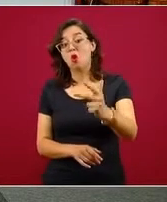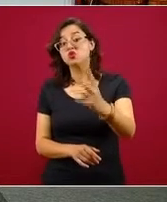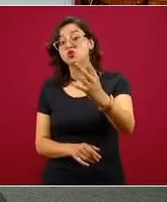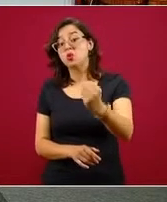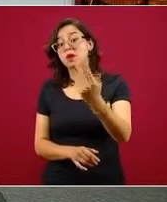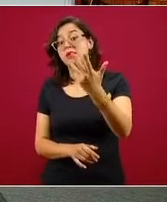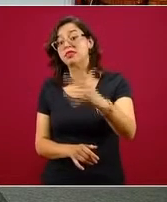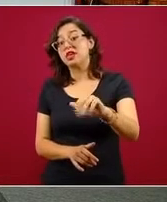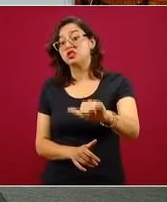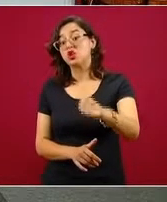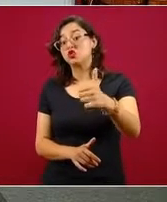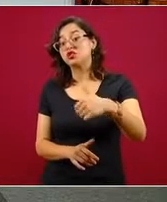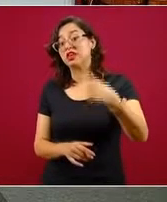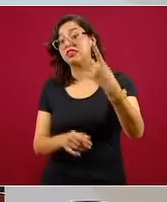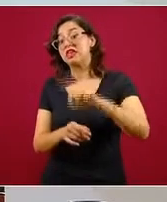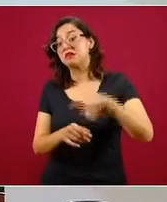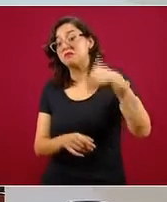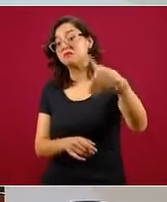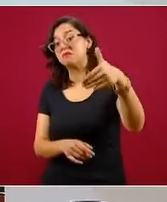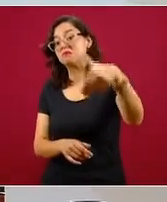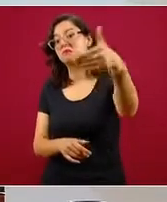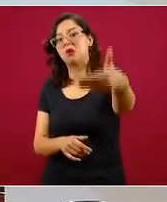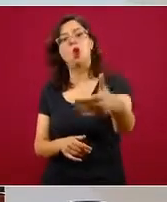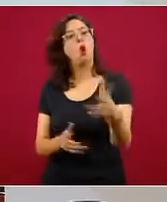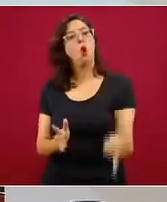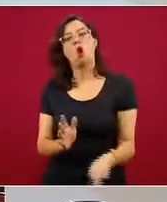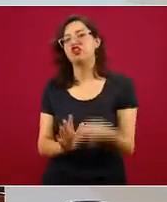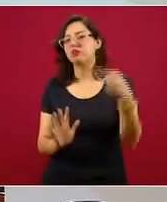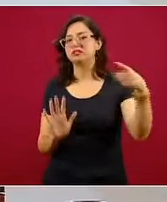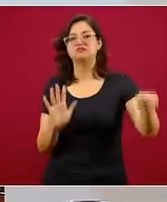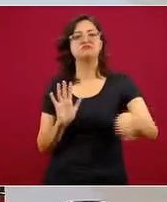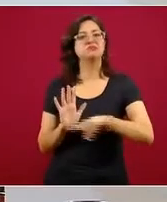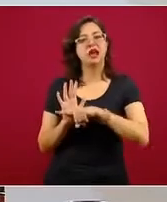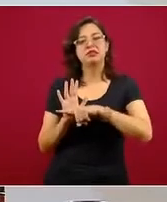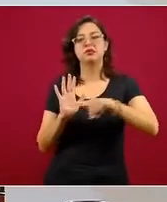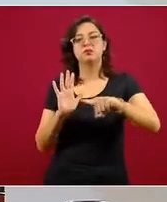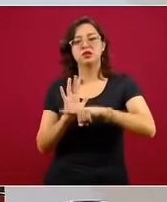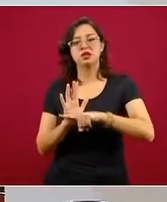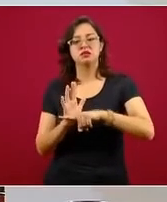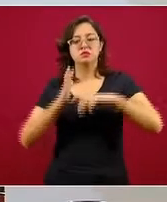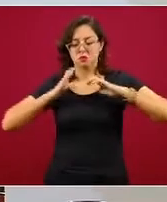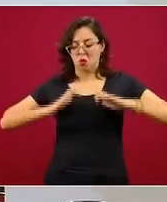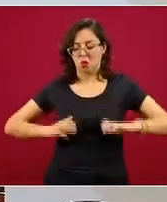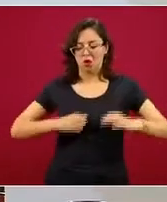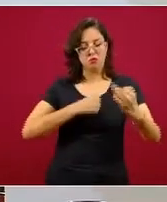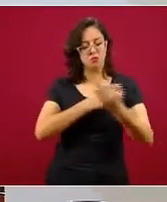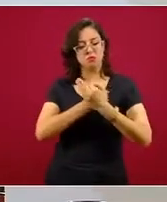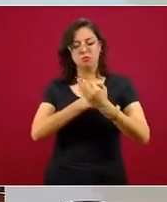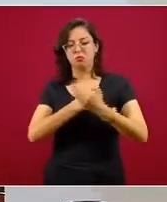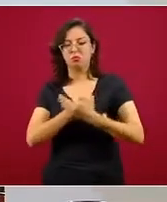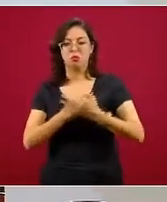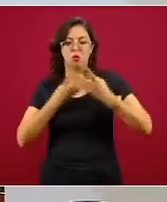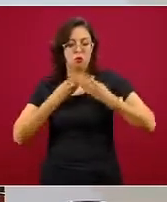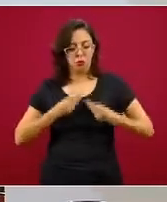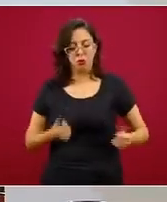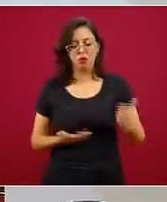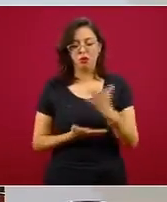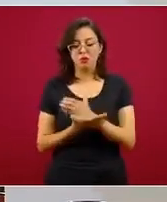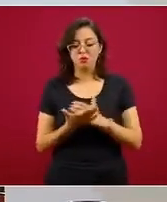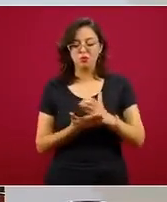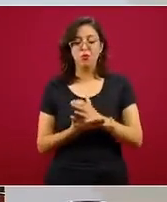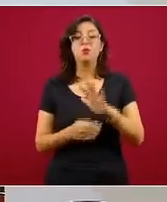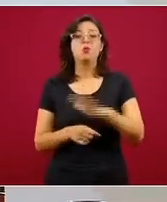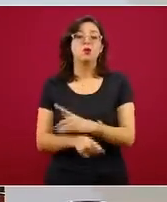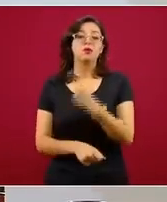efecto del sistema inmune. Entonces, todos esos elementos son muy importantes de cuidar y por eso hay un